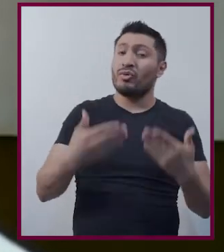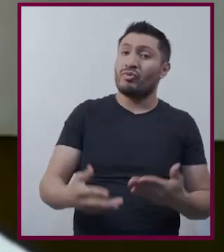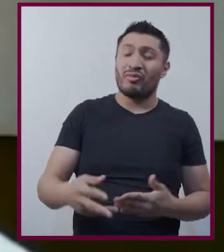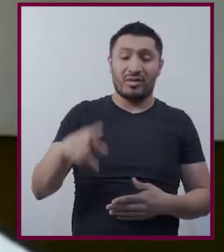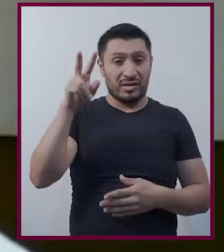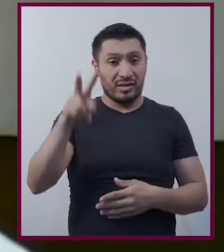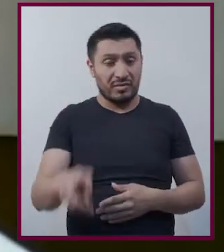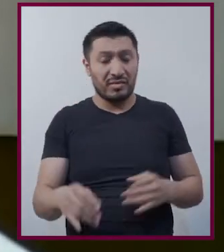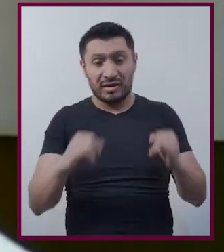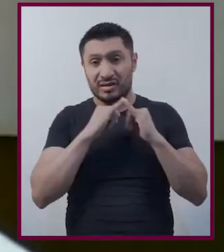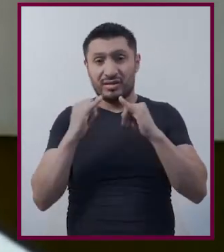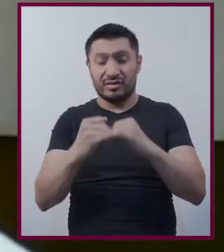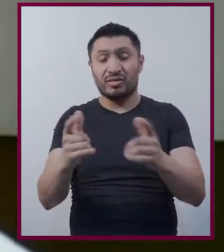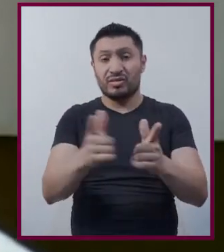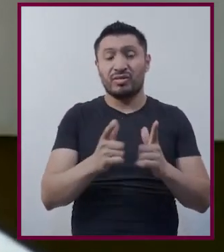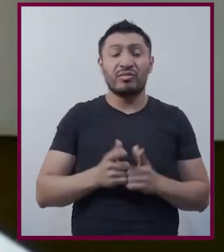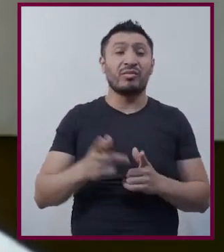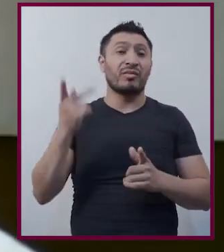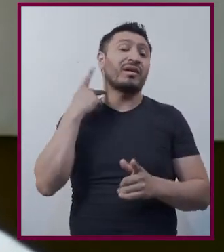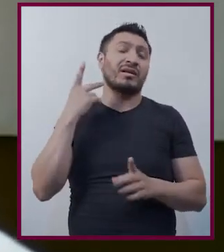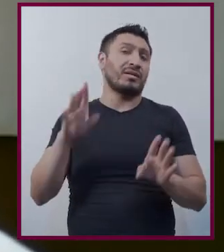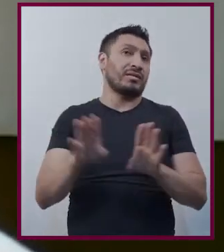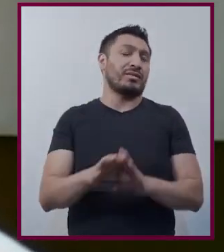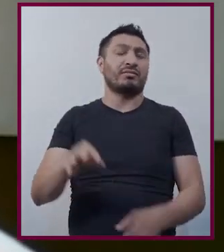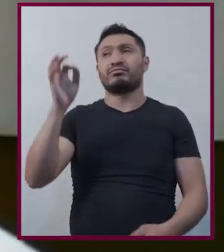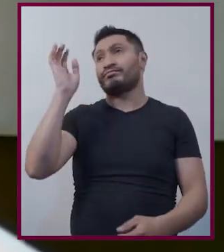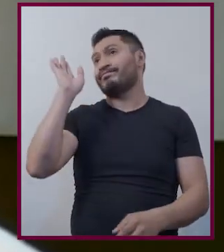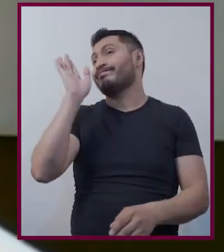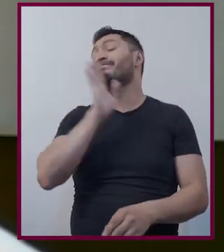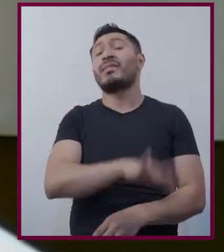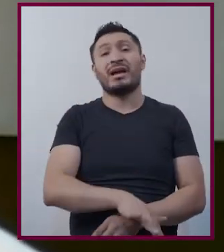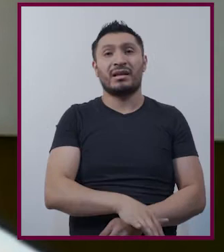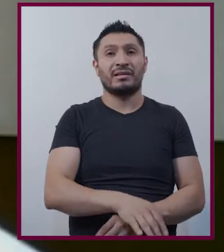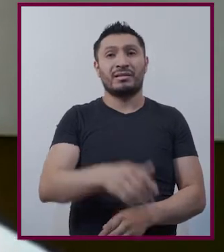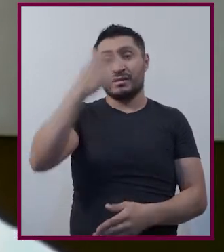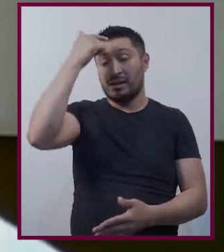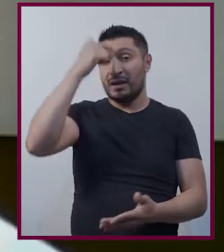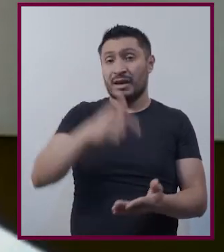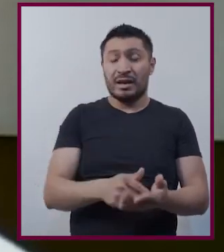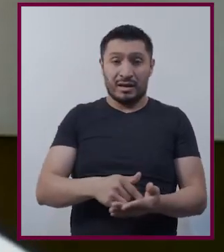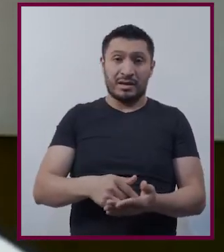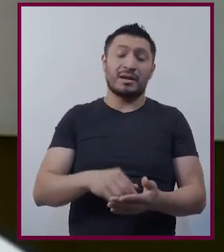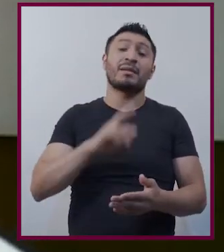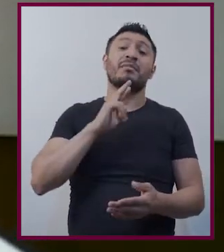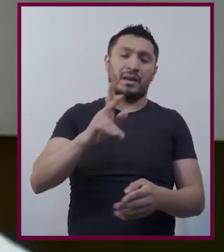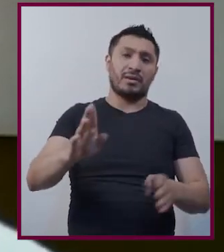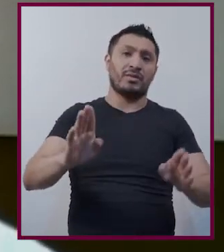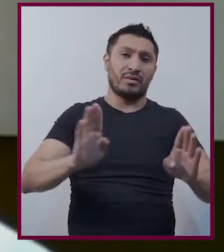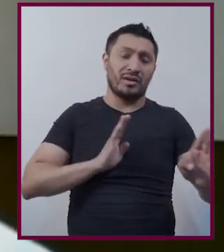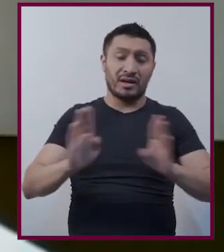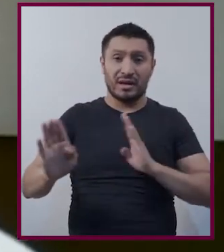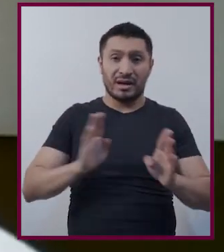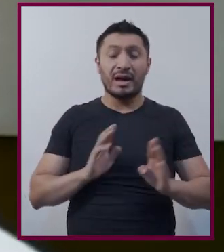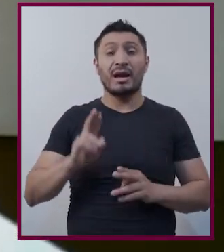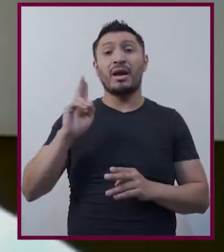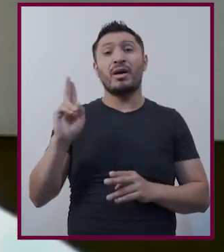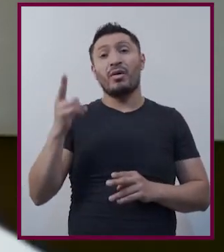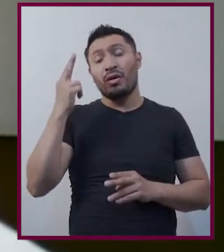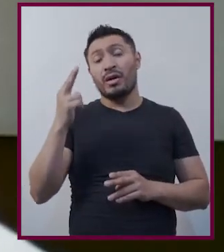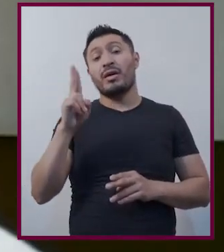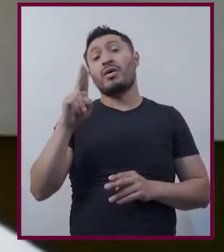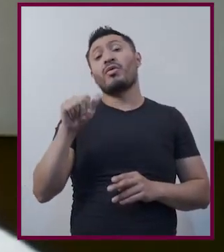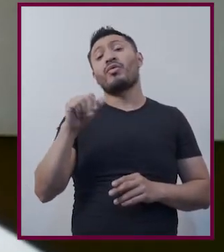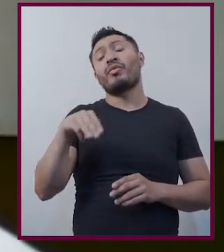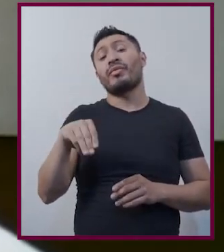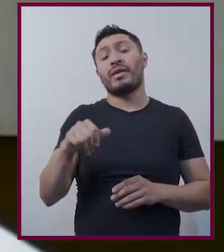instituciones, los partidos políticos salen rankeados en el último lugar. Se cree más, por ejemplo, en las Fuerzas Armadas, en las universidades. La UNAM,